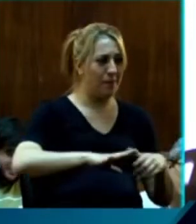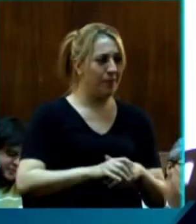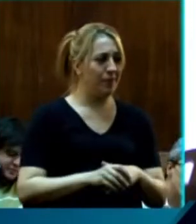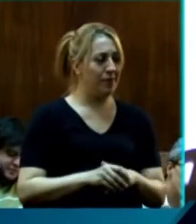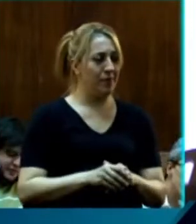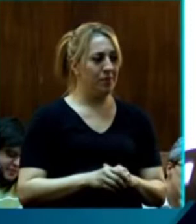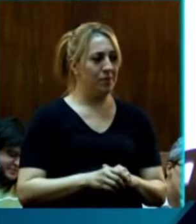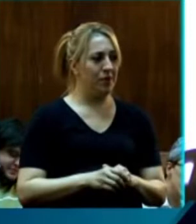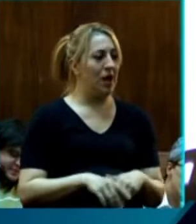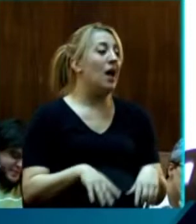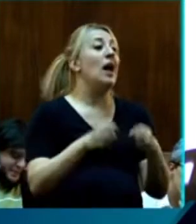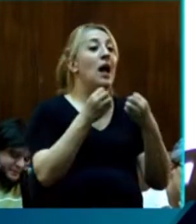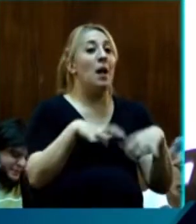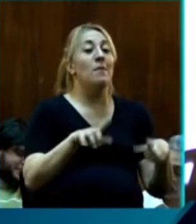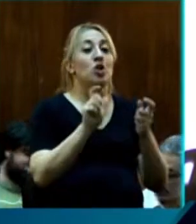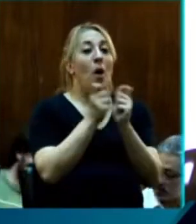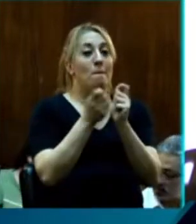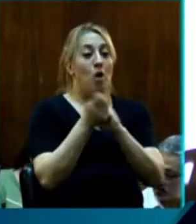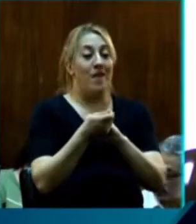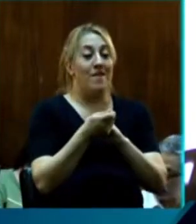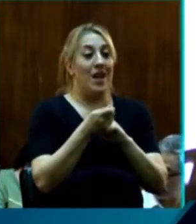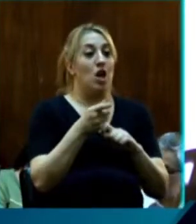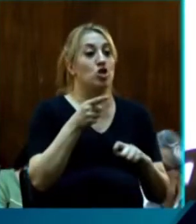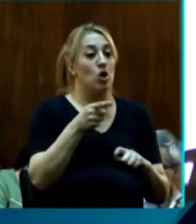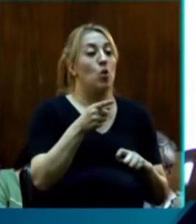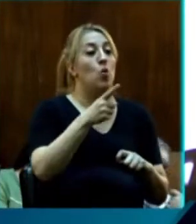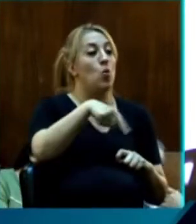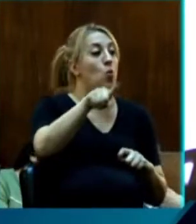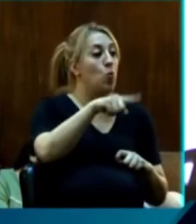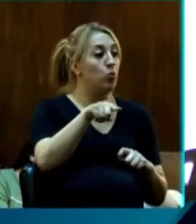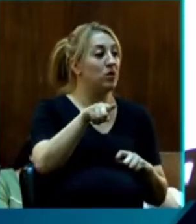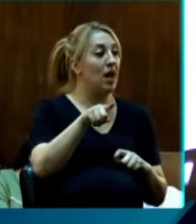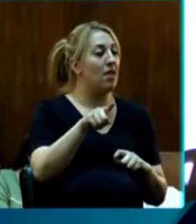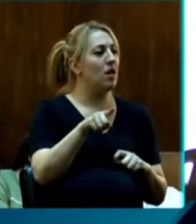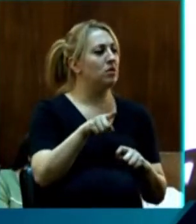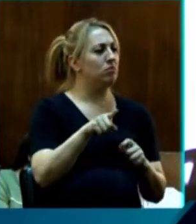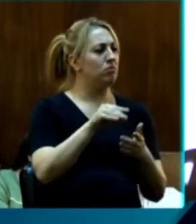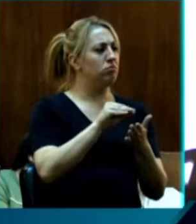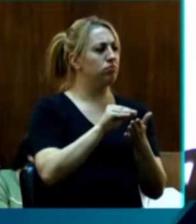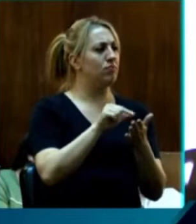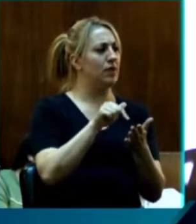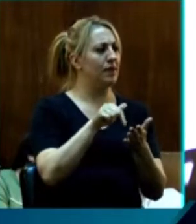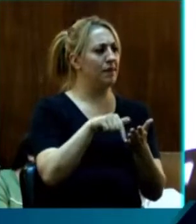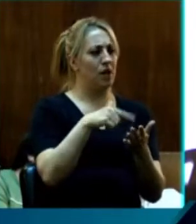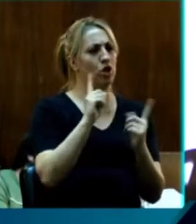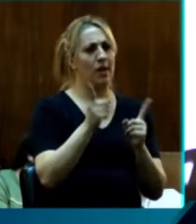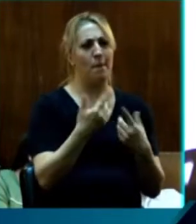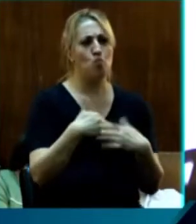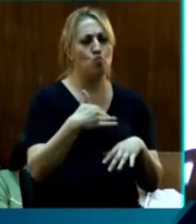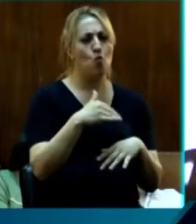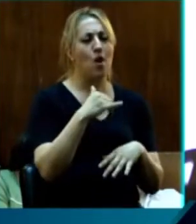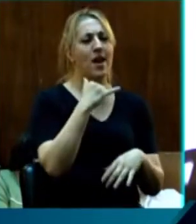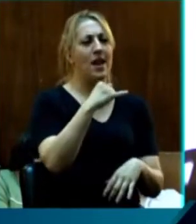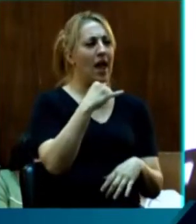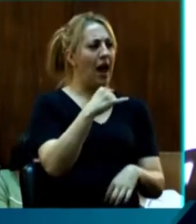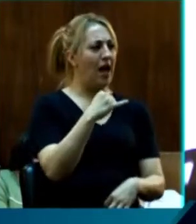de la modificación del Código Contravencional, ustedes establecen, y esto es muy negativo también, la